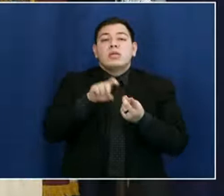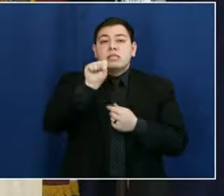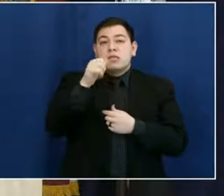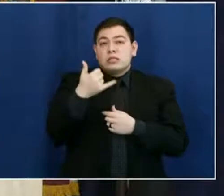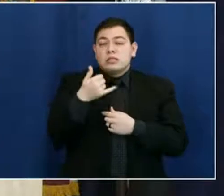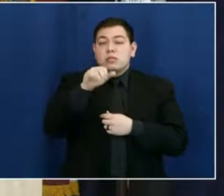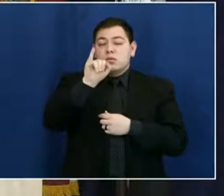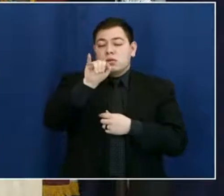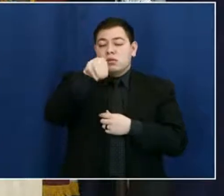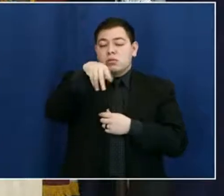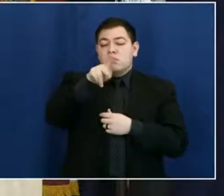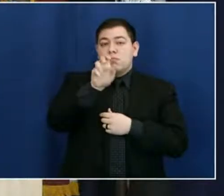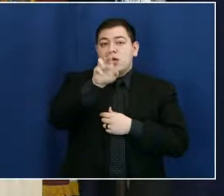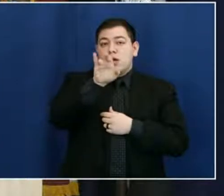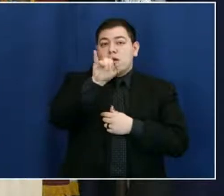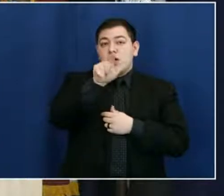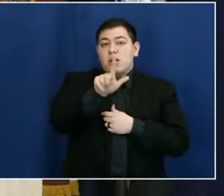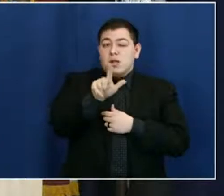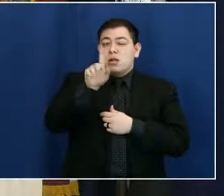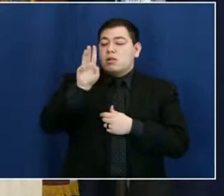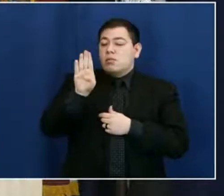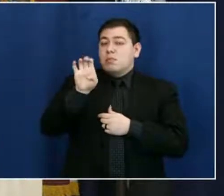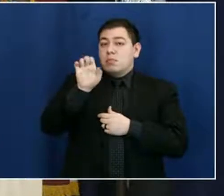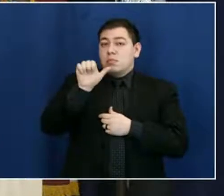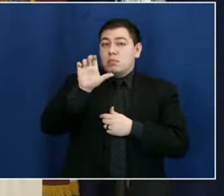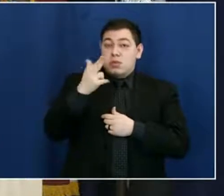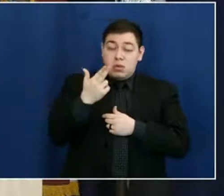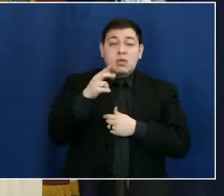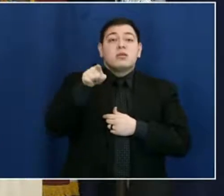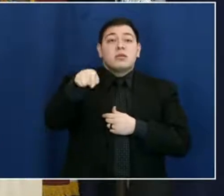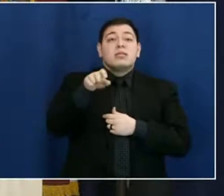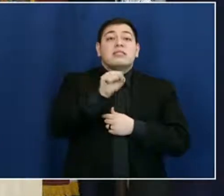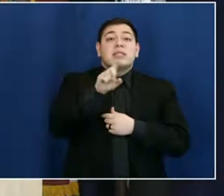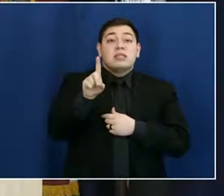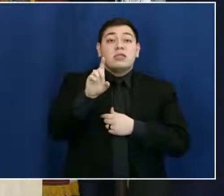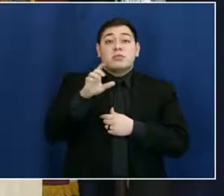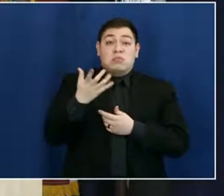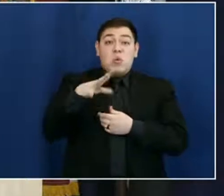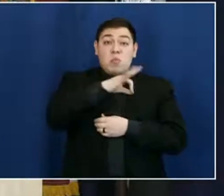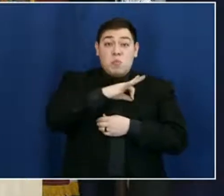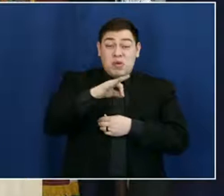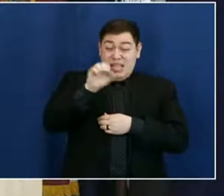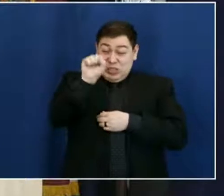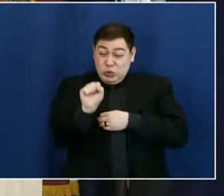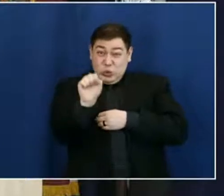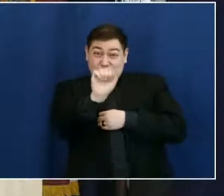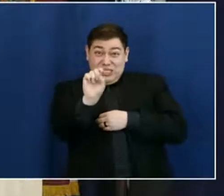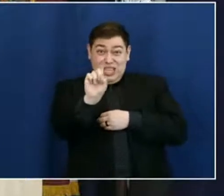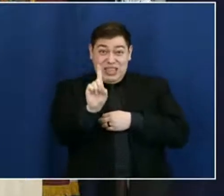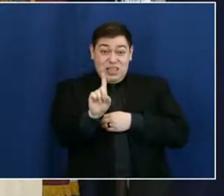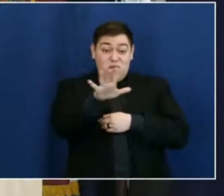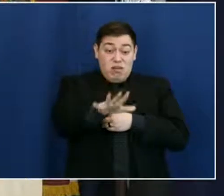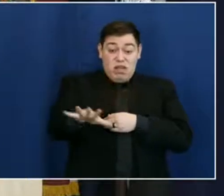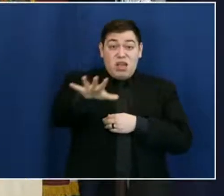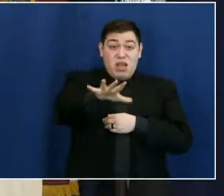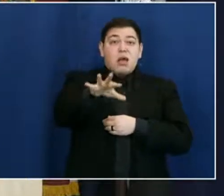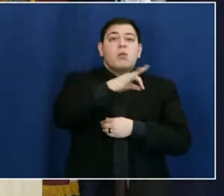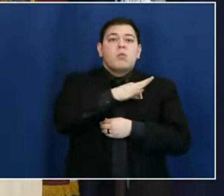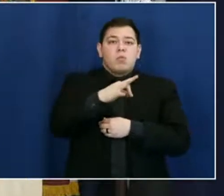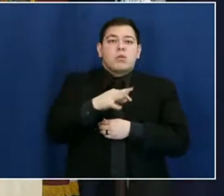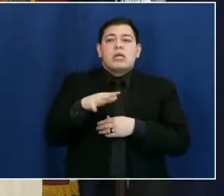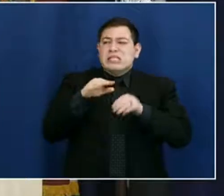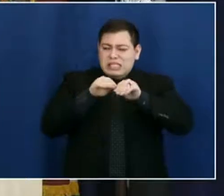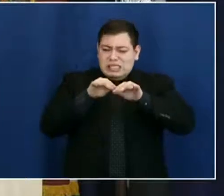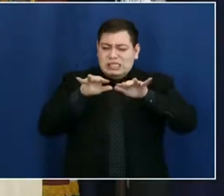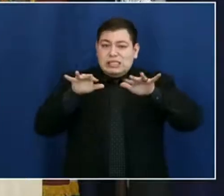National City para hacer estas citas. Lo importante es que una vez que funcione el programa piloto en el sur de San Diego, lo podemos expandir al condado